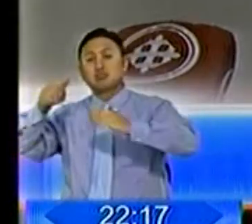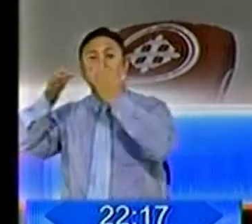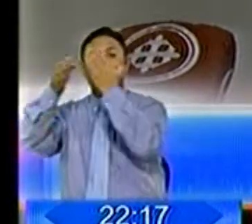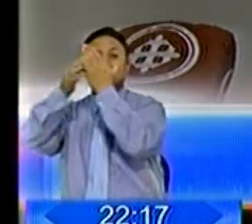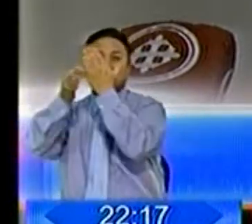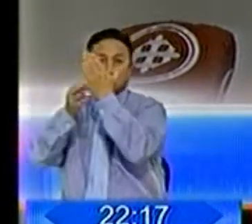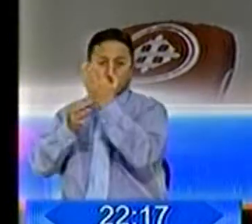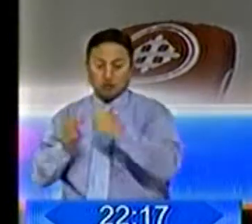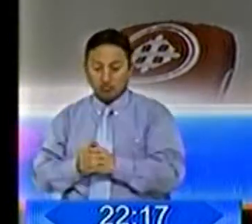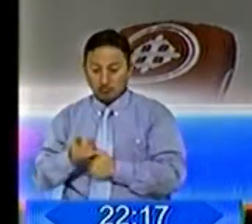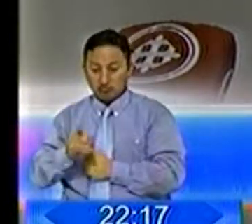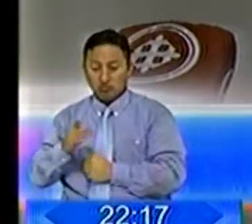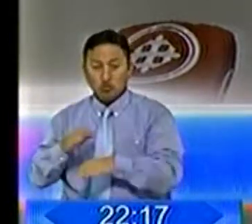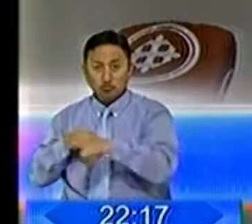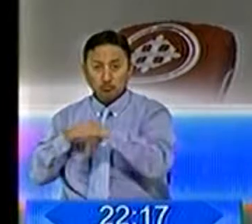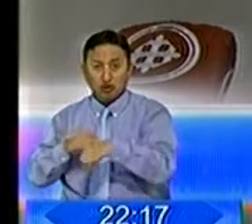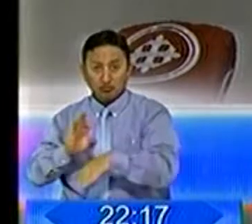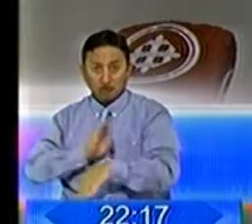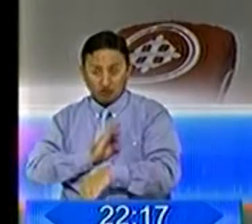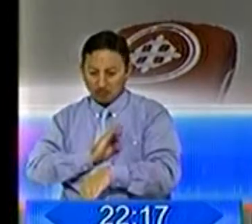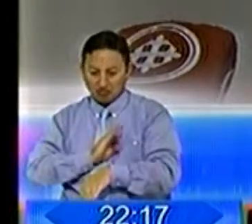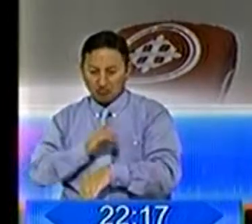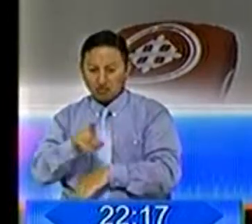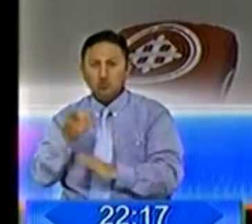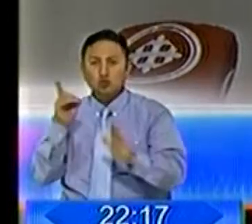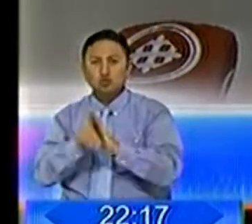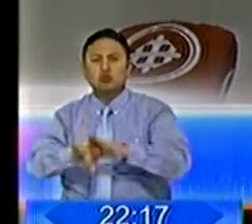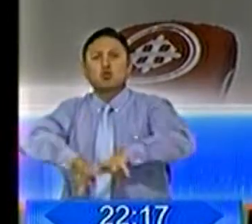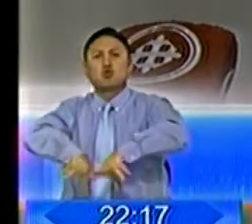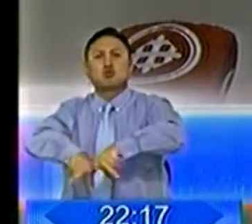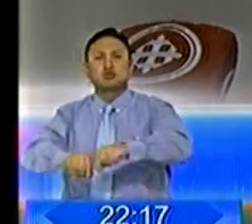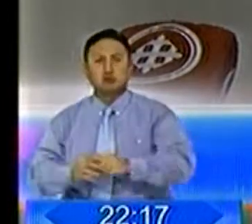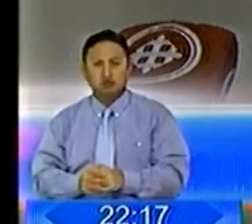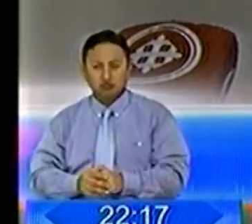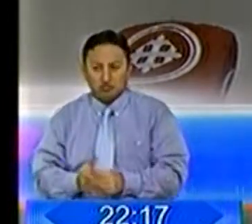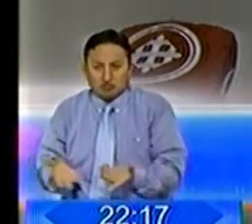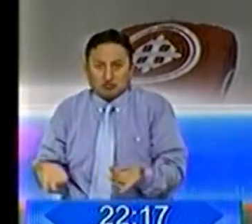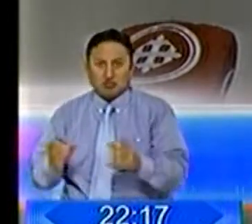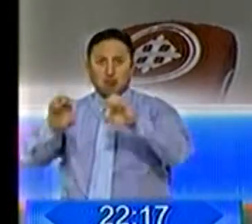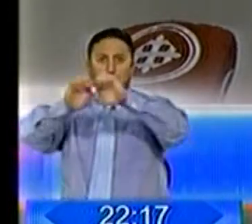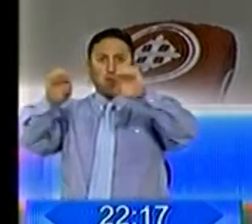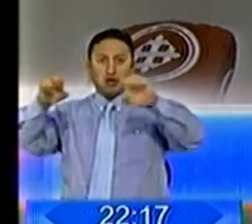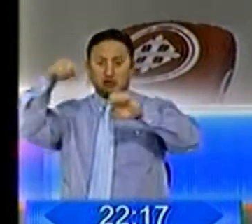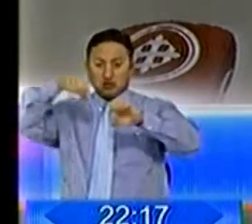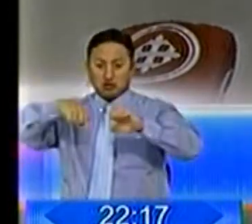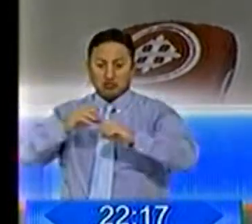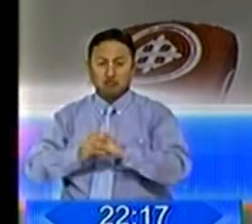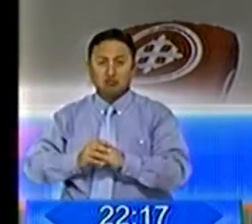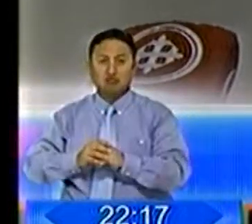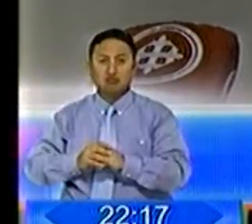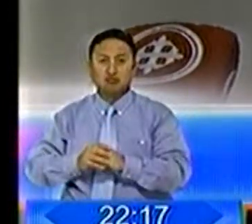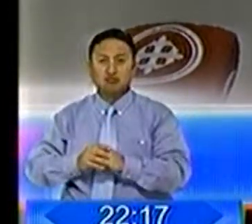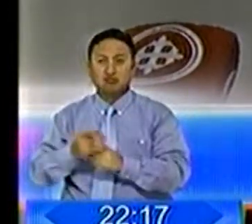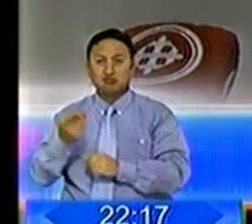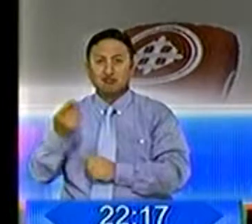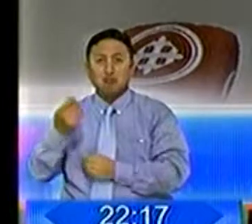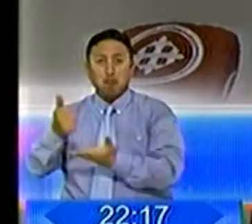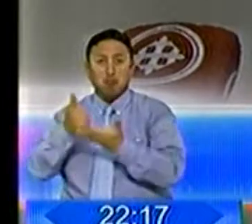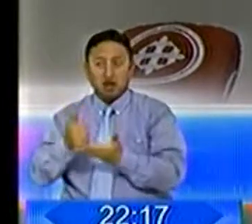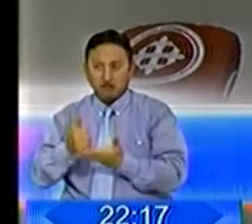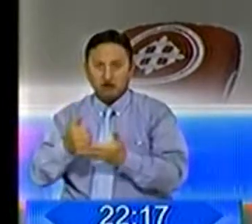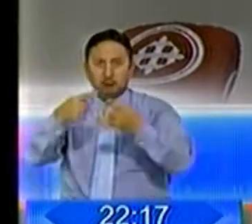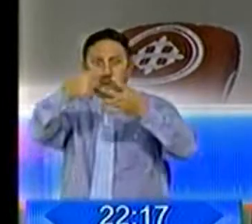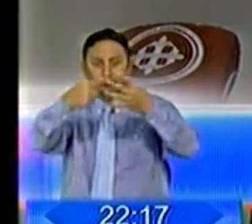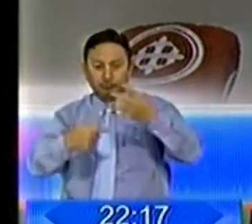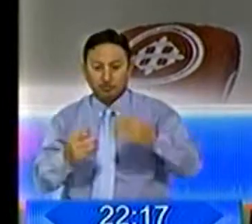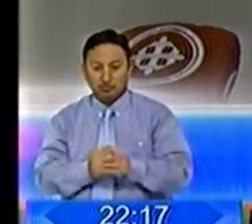ningún sustento técnico y más bien están acusándoles de corrupción, cuando es una compañía que ha venido a dejarle al Estado muchísimos beneficios,